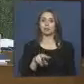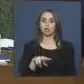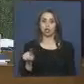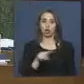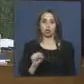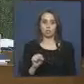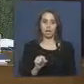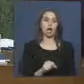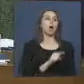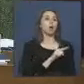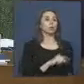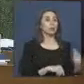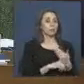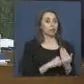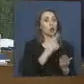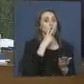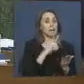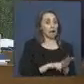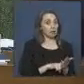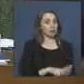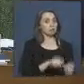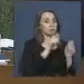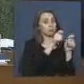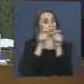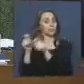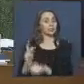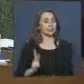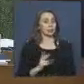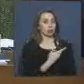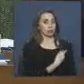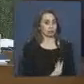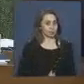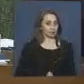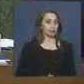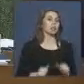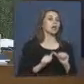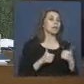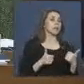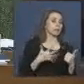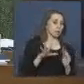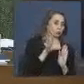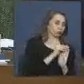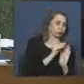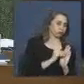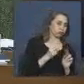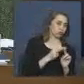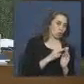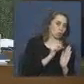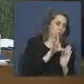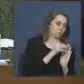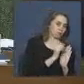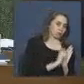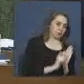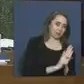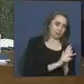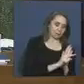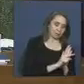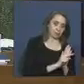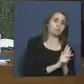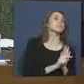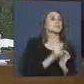oficios por usted solicitados, señor presidente, la mesa ha tomado de día nota y